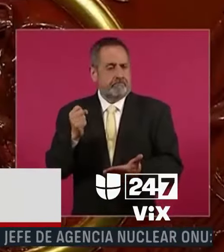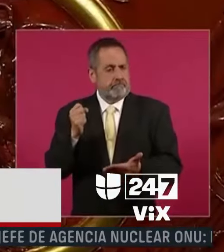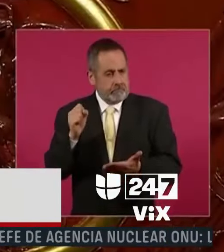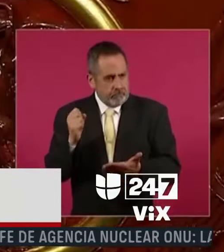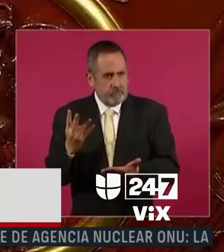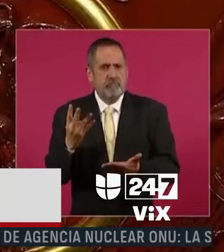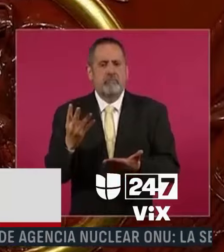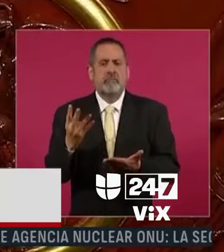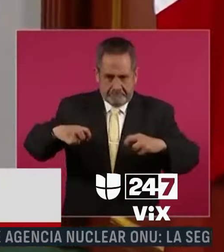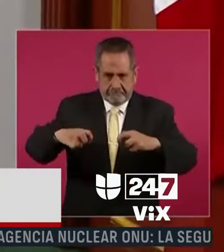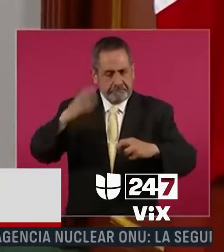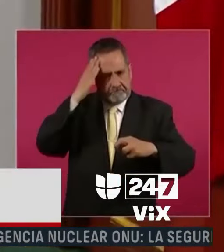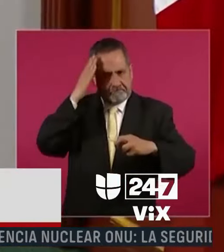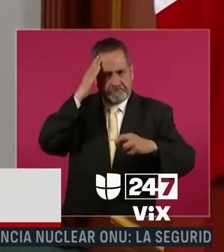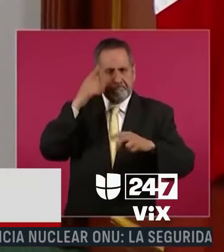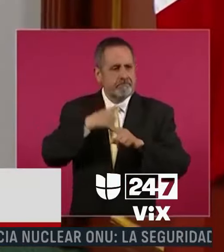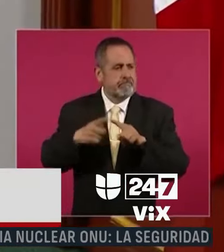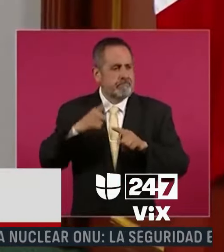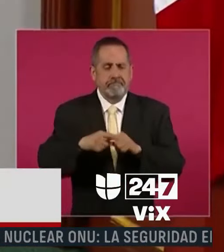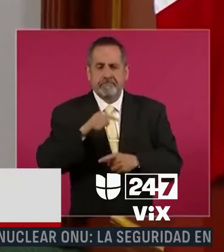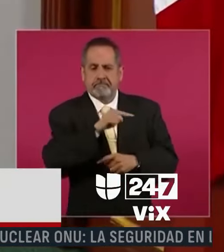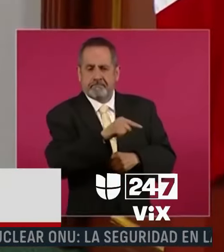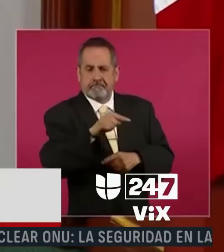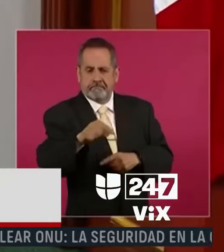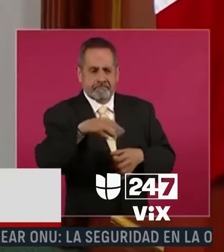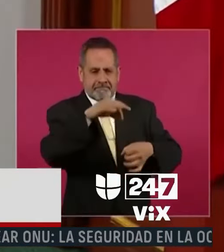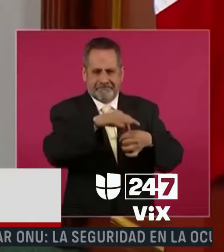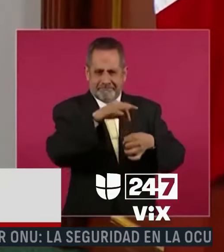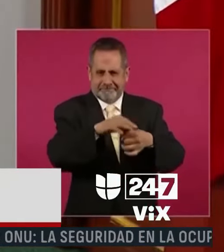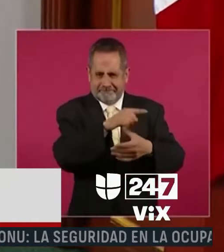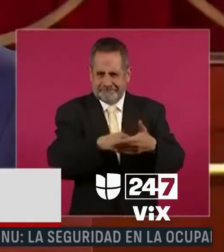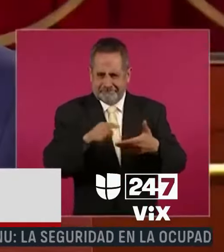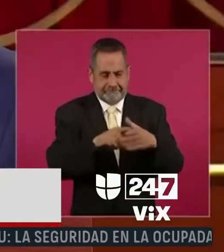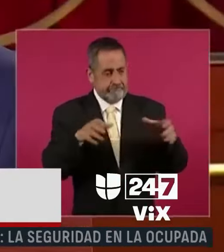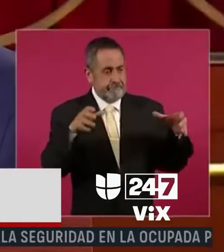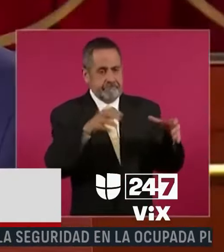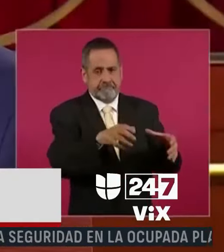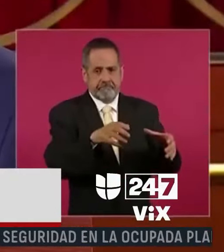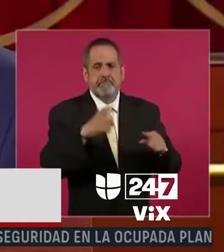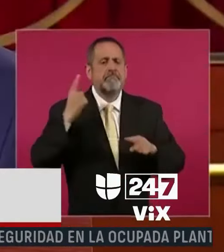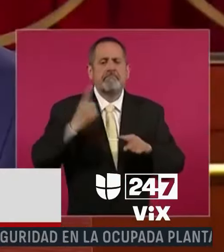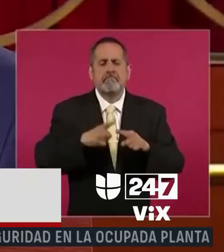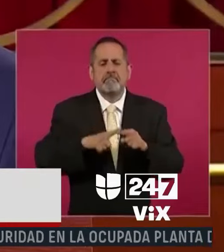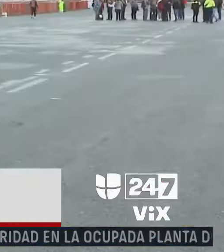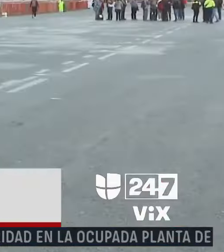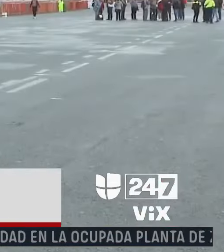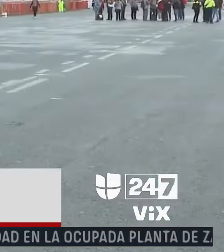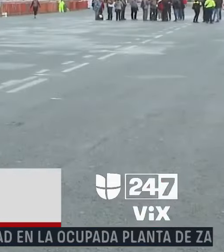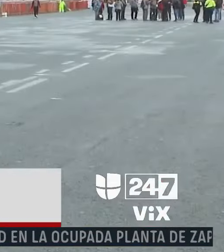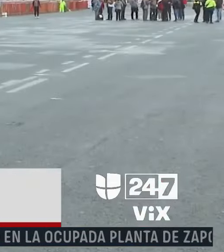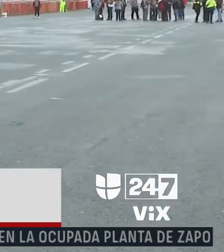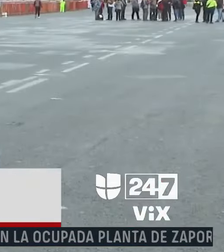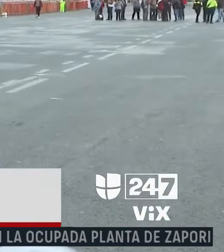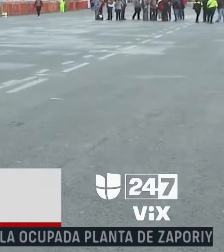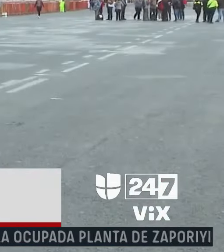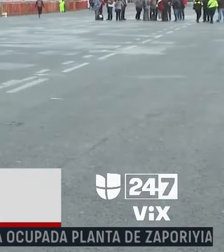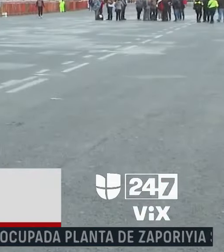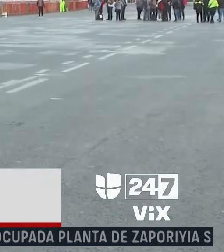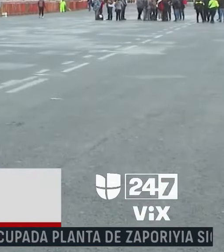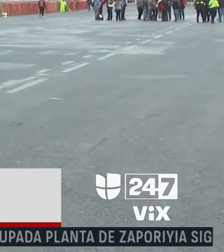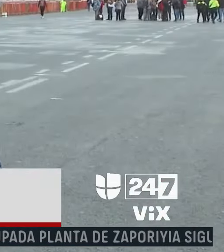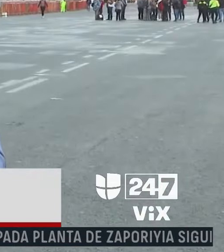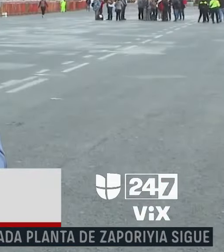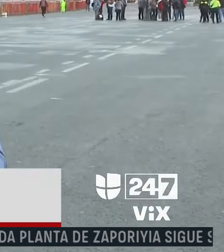zonas de escasez de agua, priorizando el uso doméstico, también prohibir el maltrato animal. Estas propuestas, ¿por qué